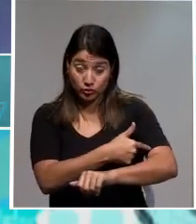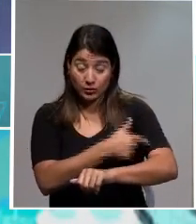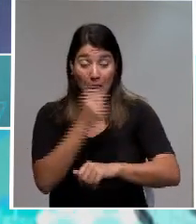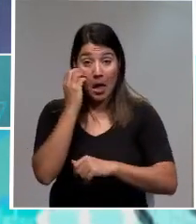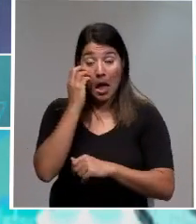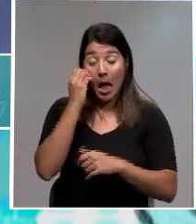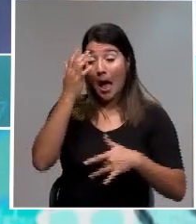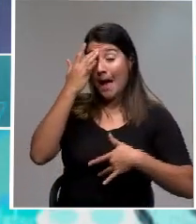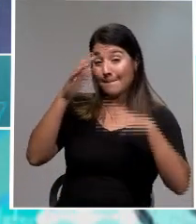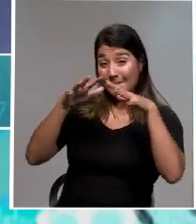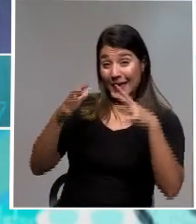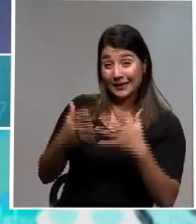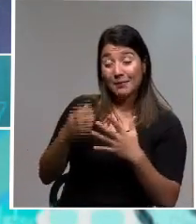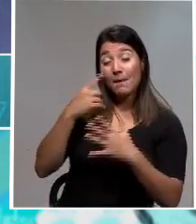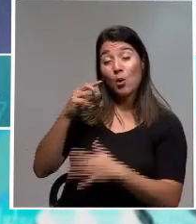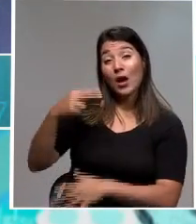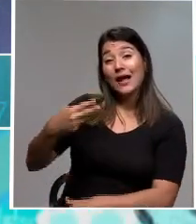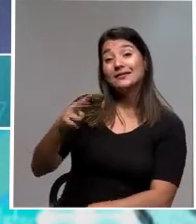HIV-Sida desde